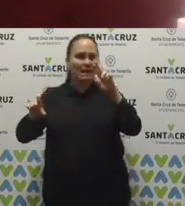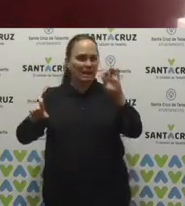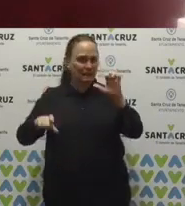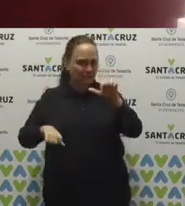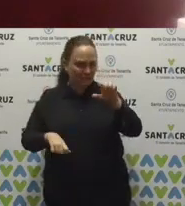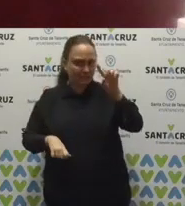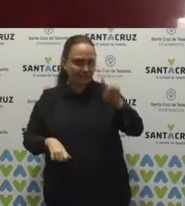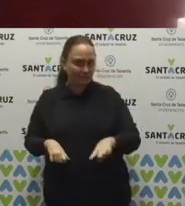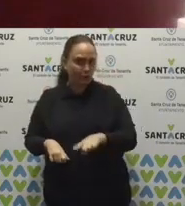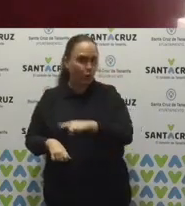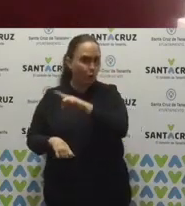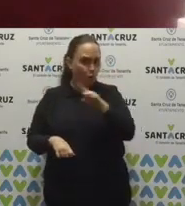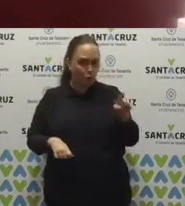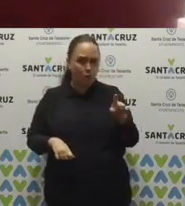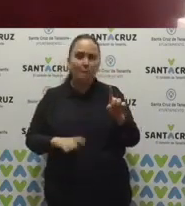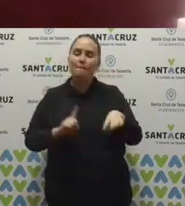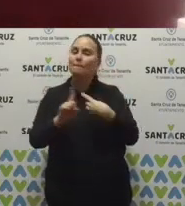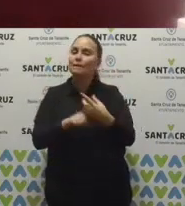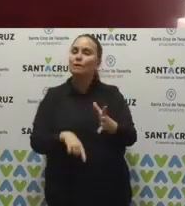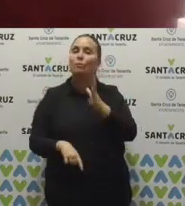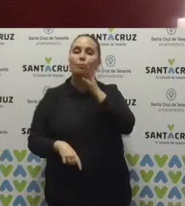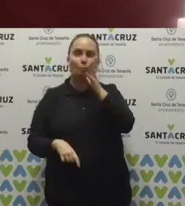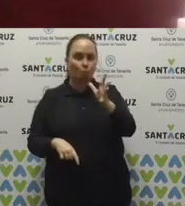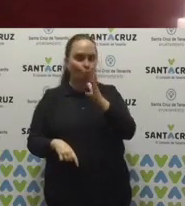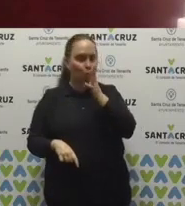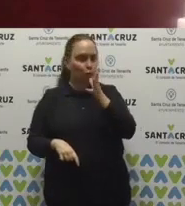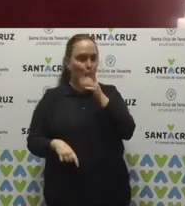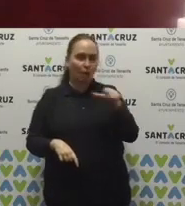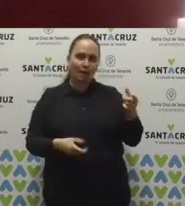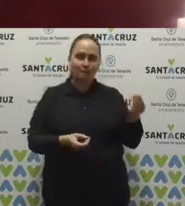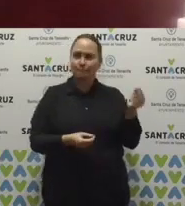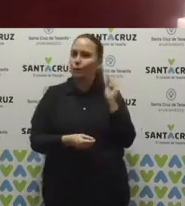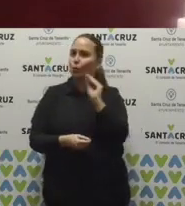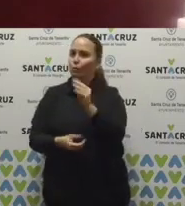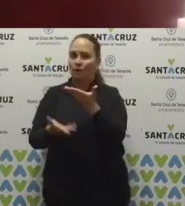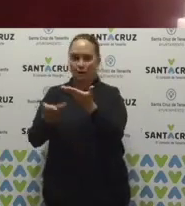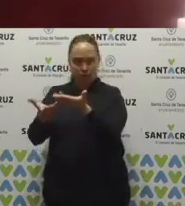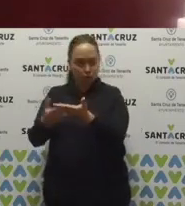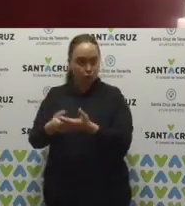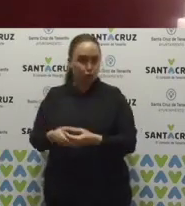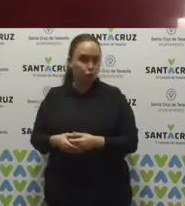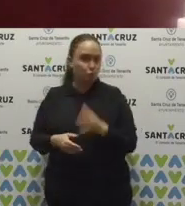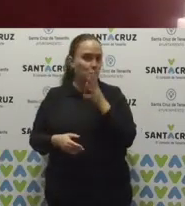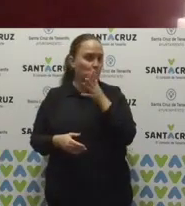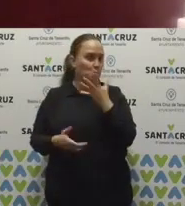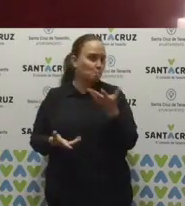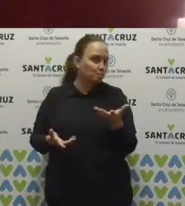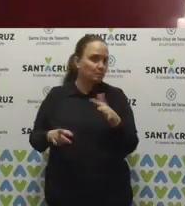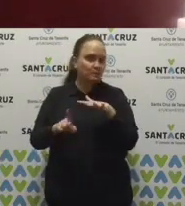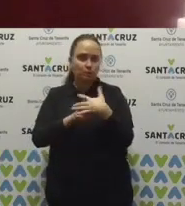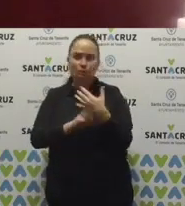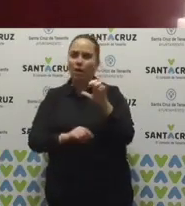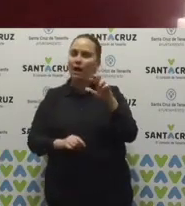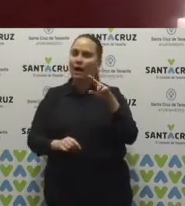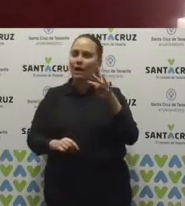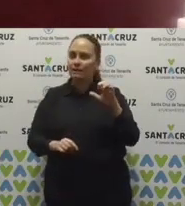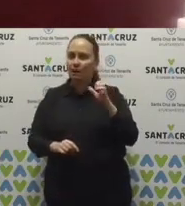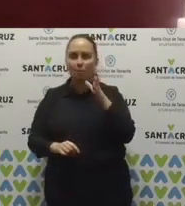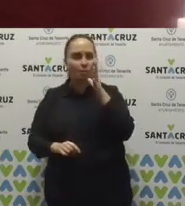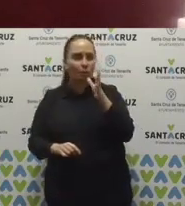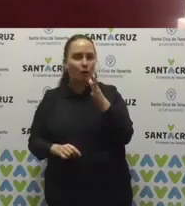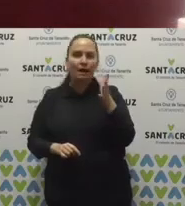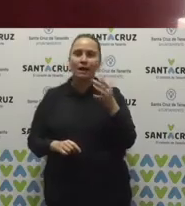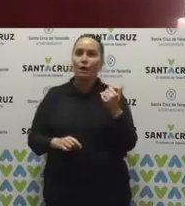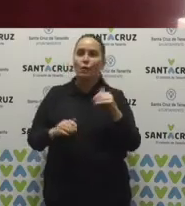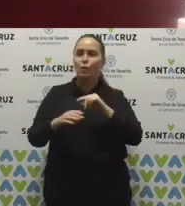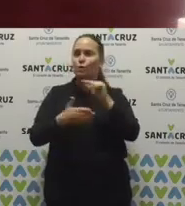su caso las causas por las que eso tenía lugar por la que se había suspendido